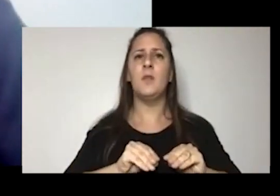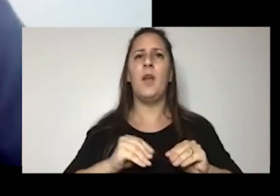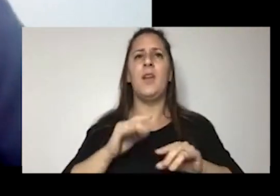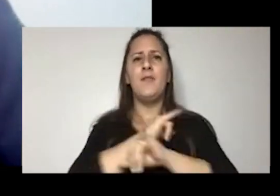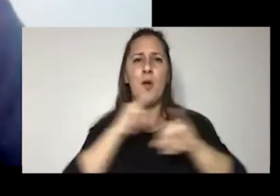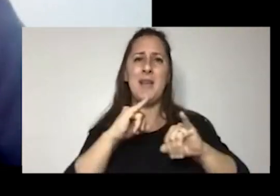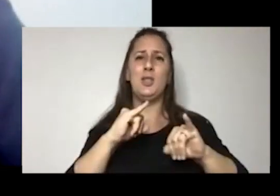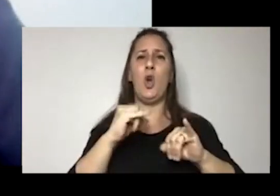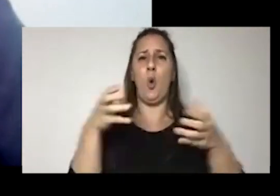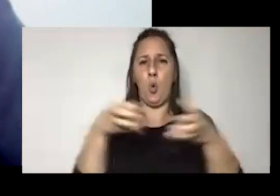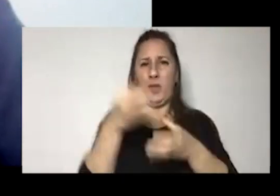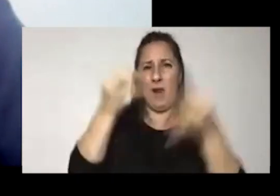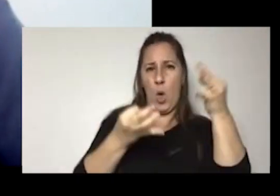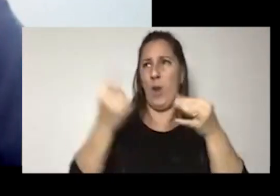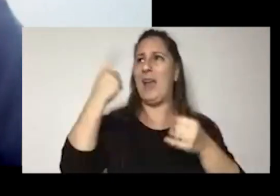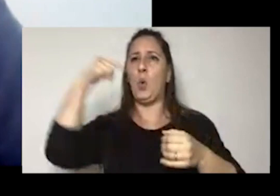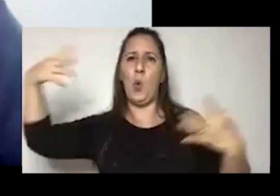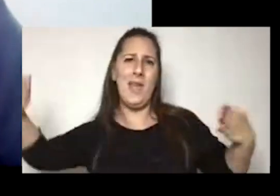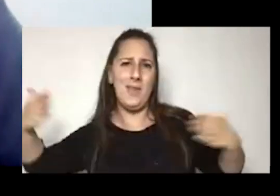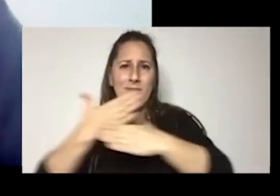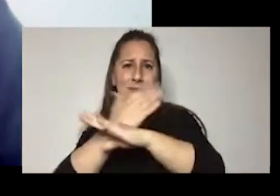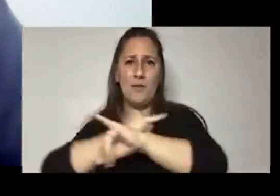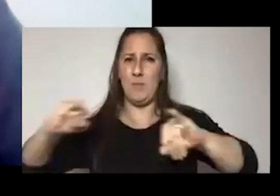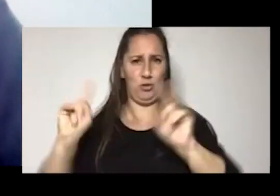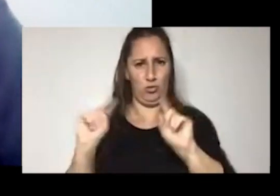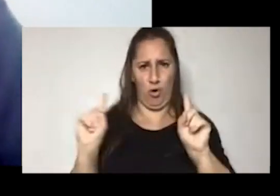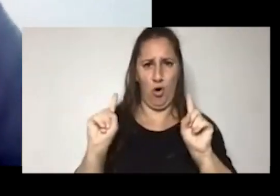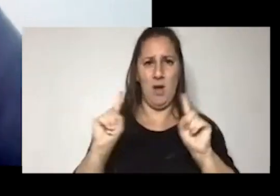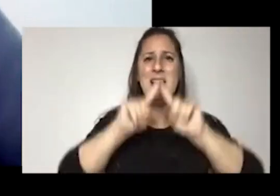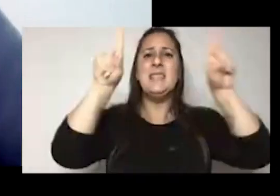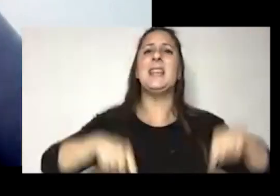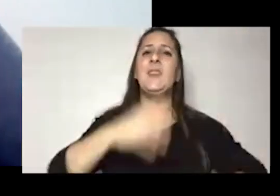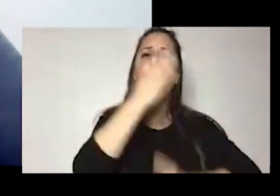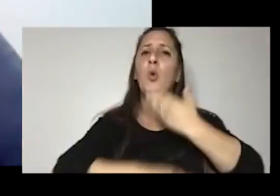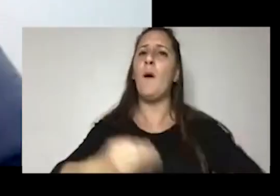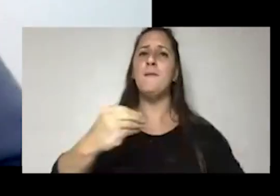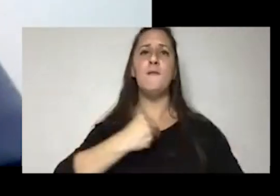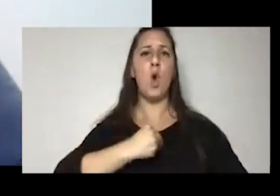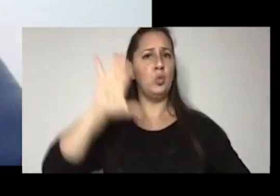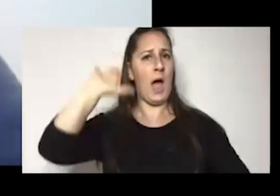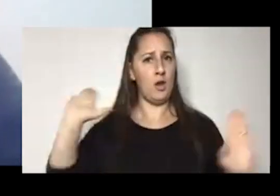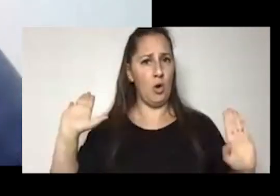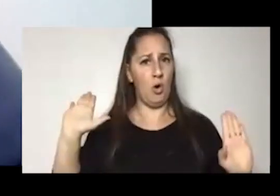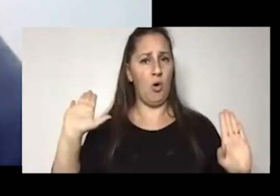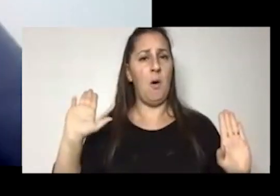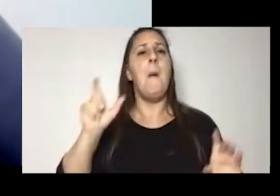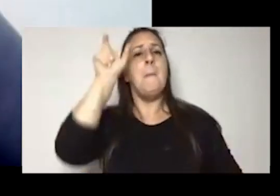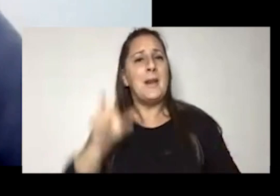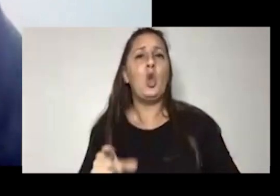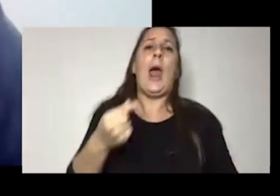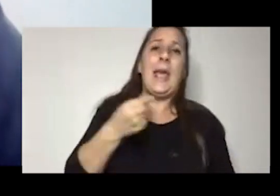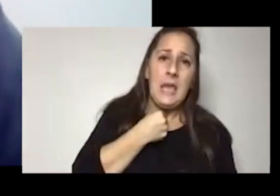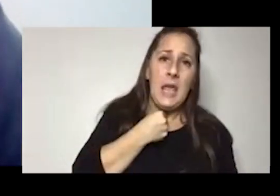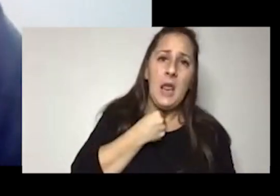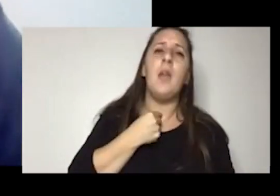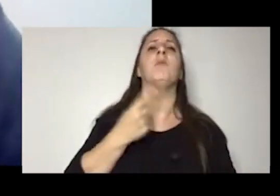como hoy mencioné, el certificado de discapacidad es un acto voluntario, es un documento público y la persona puede o no puede utilizarlo en el